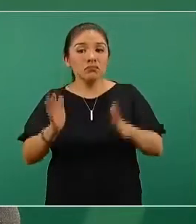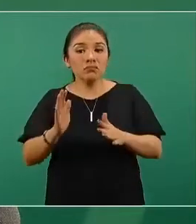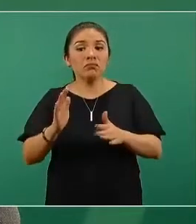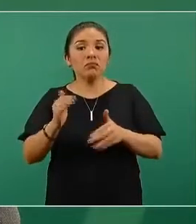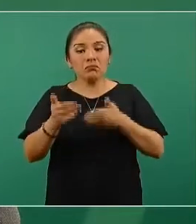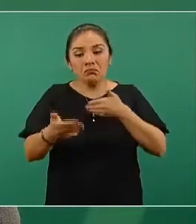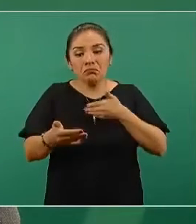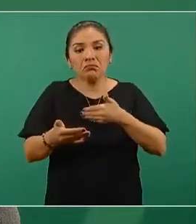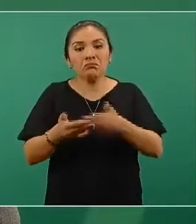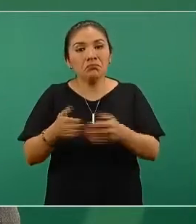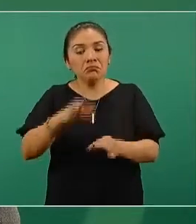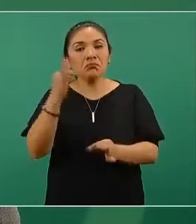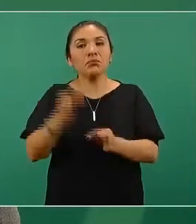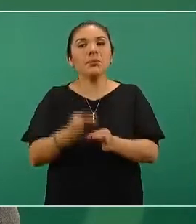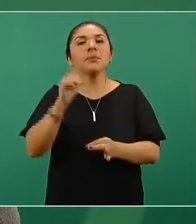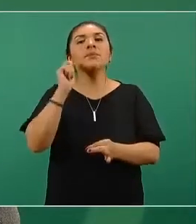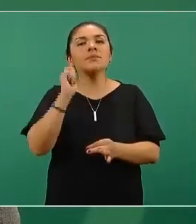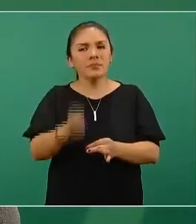por cumplir